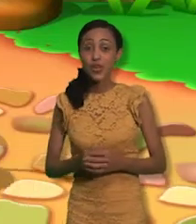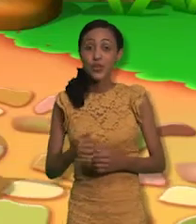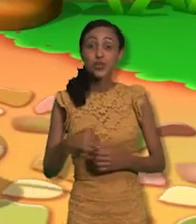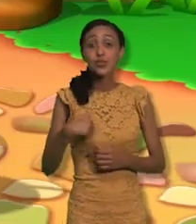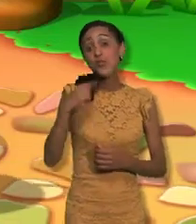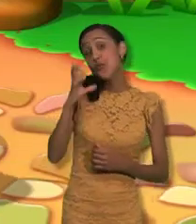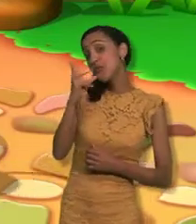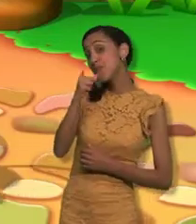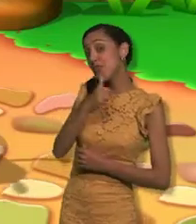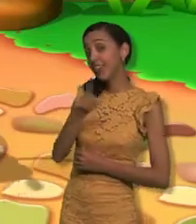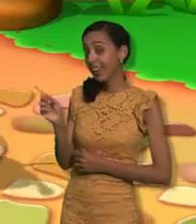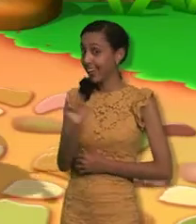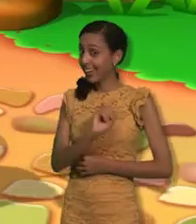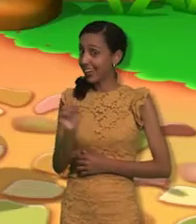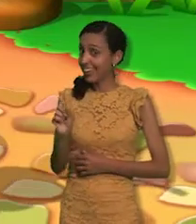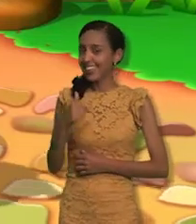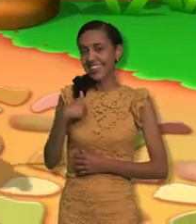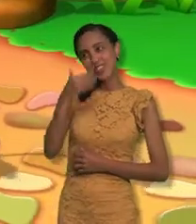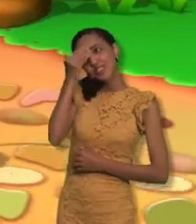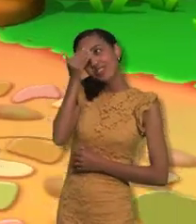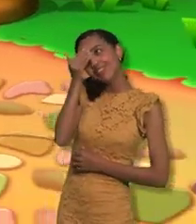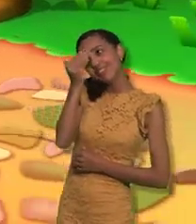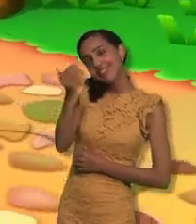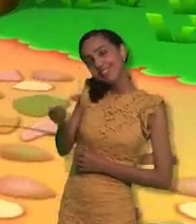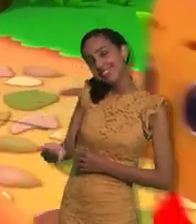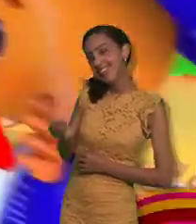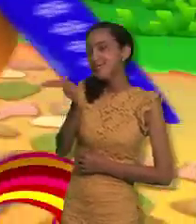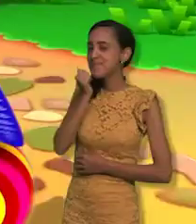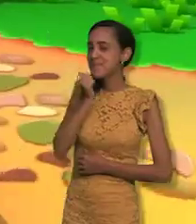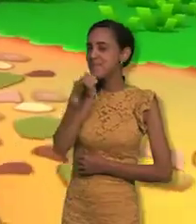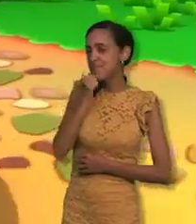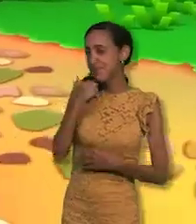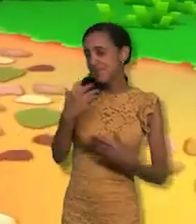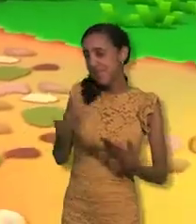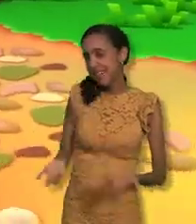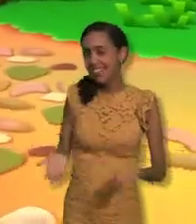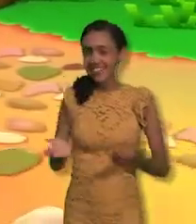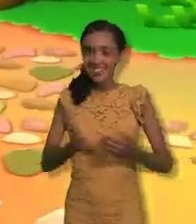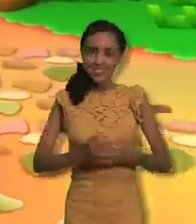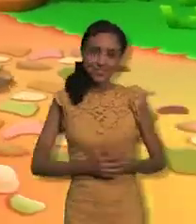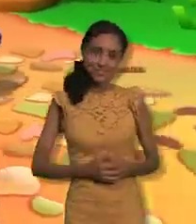Cómo no soy bonita Lo agradezco más